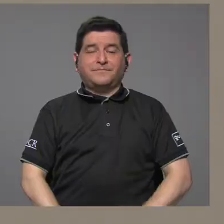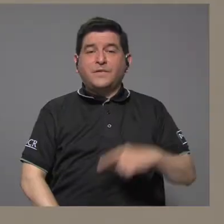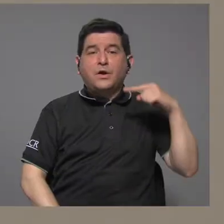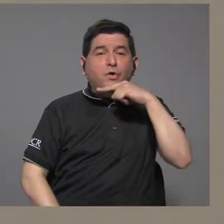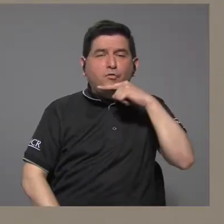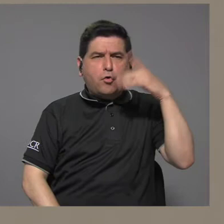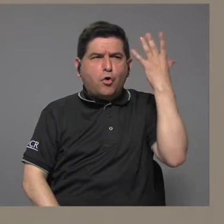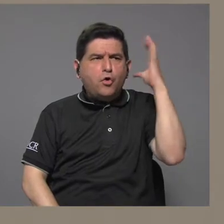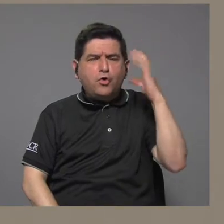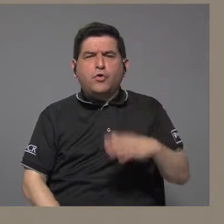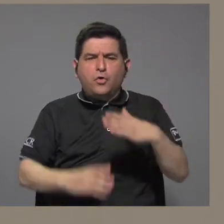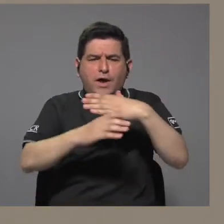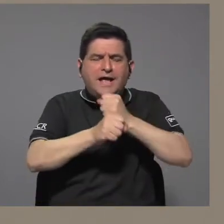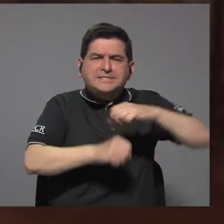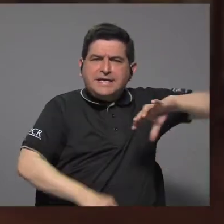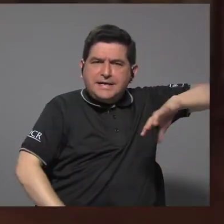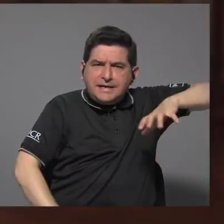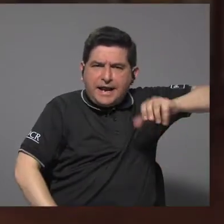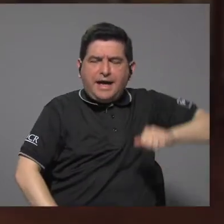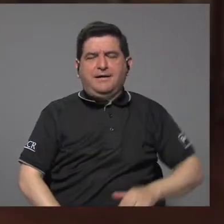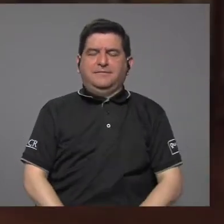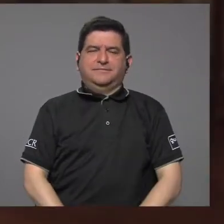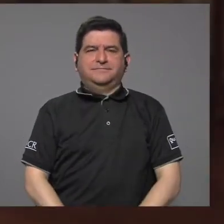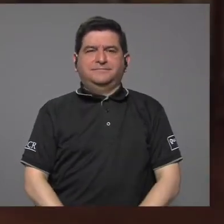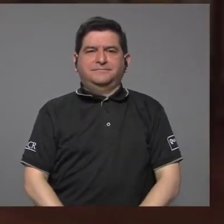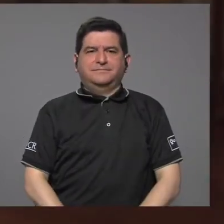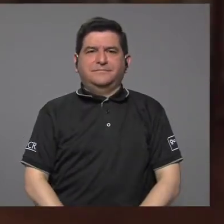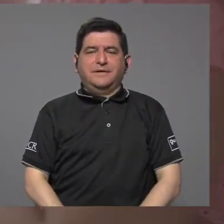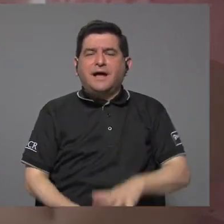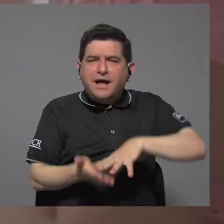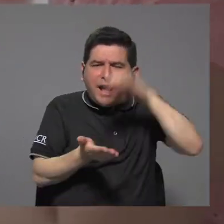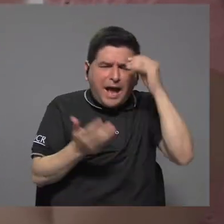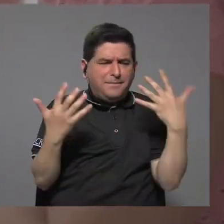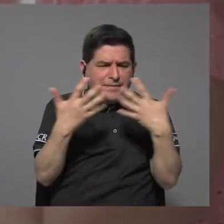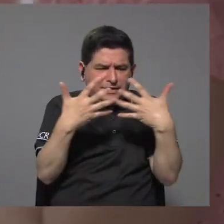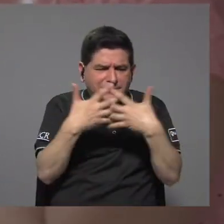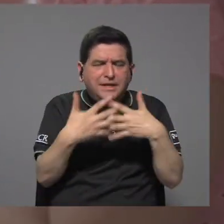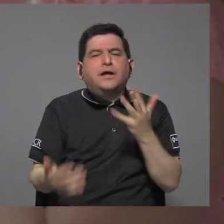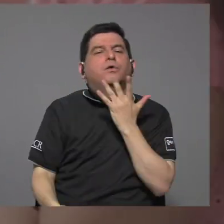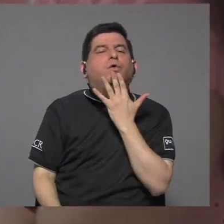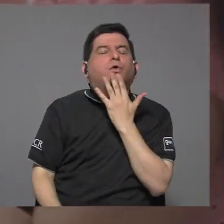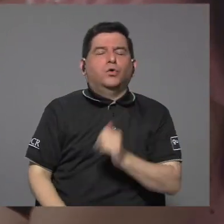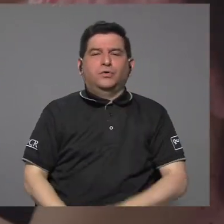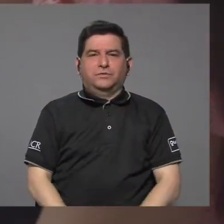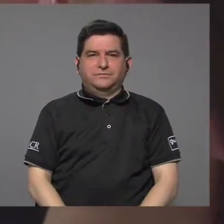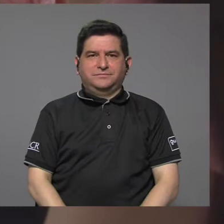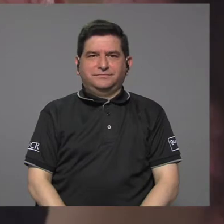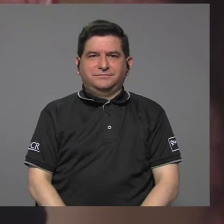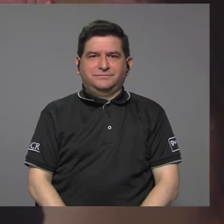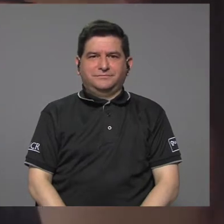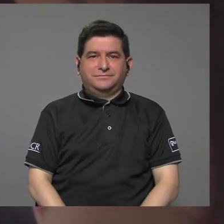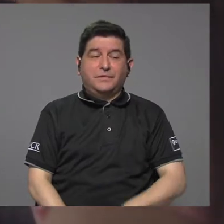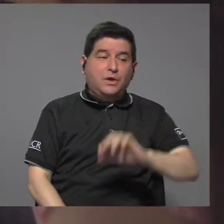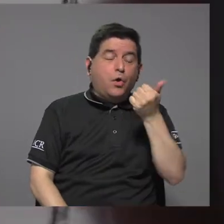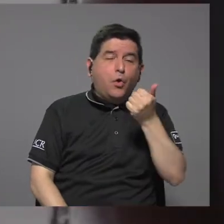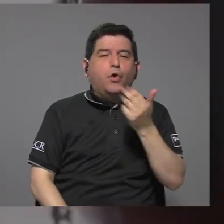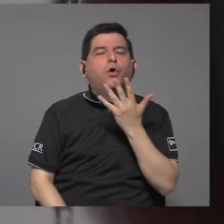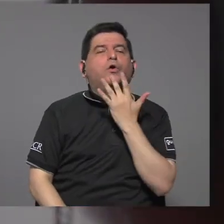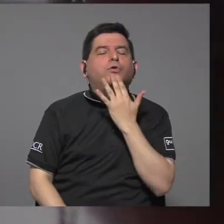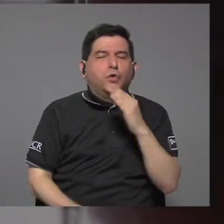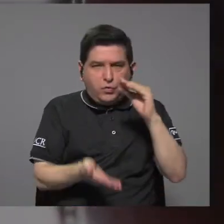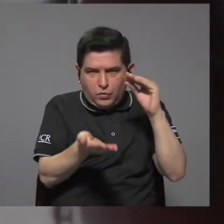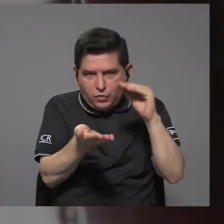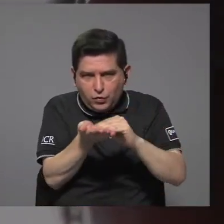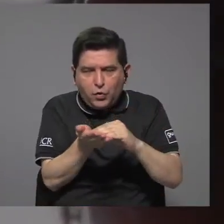rojo y amarillo se hace naranja aprender a mezclar los colores impone otro